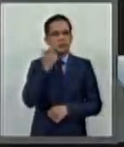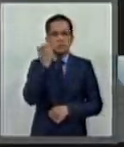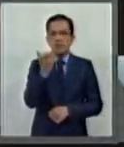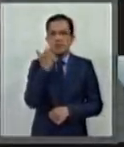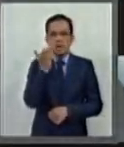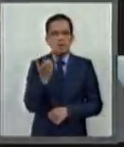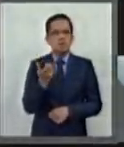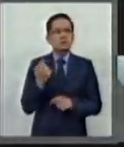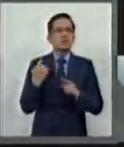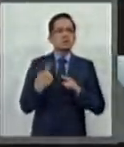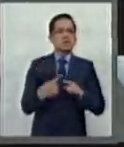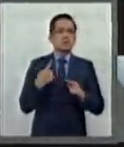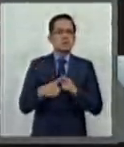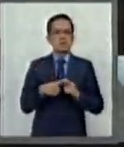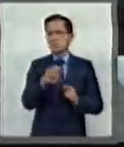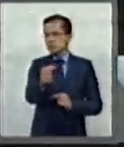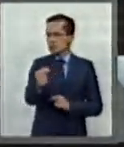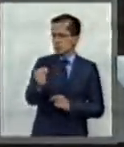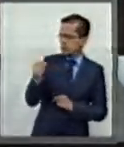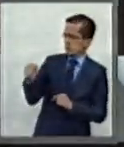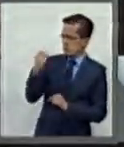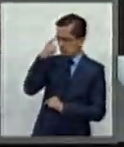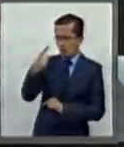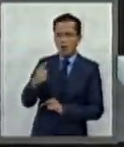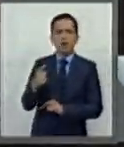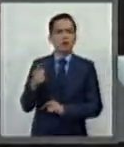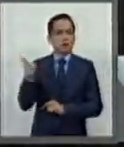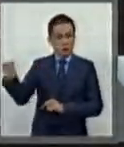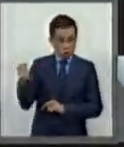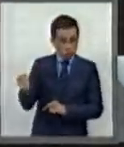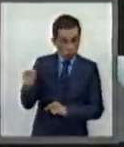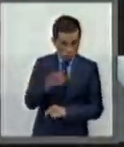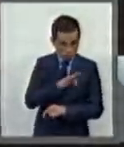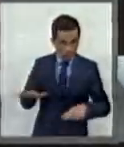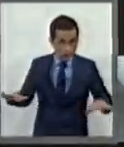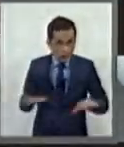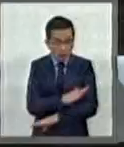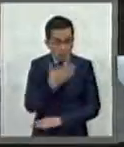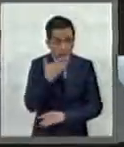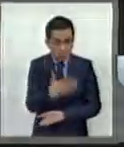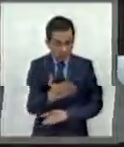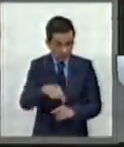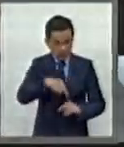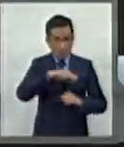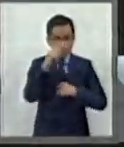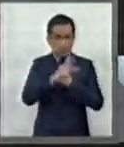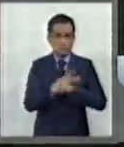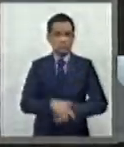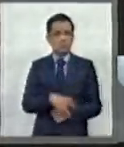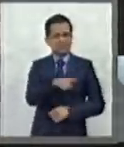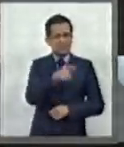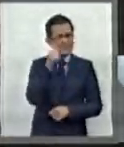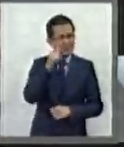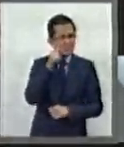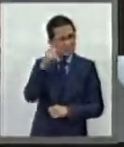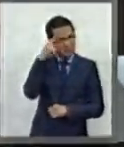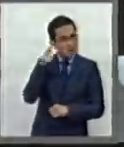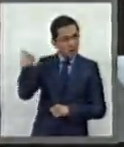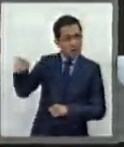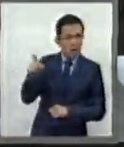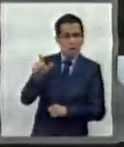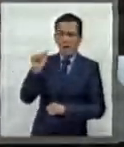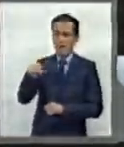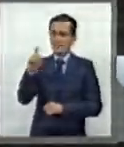quien garantice el cambio verdadero en este país. Han hecho de todo para frenar a Andrés Manuel. En